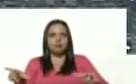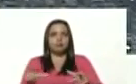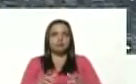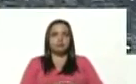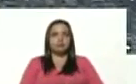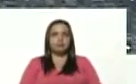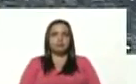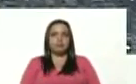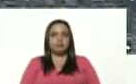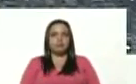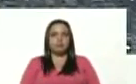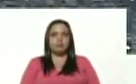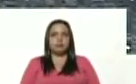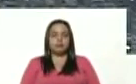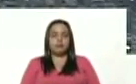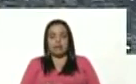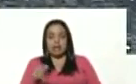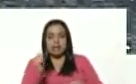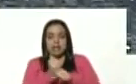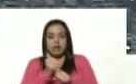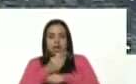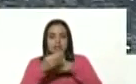La jornada se va poniendo ya de noche.